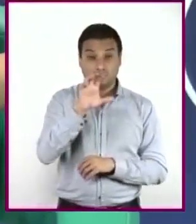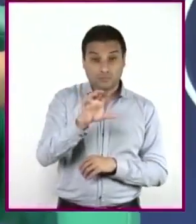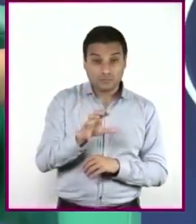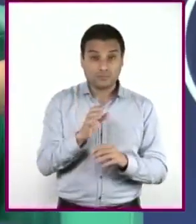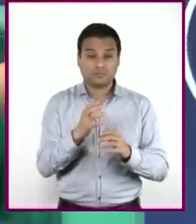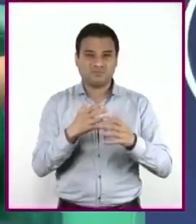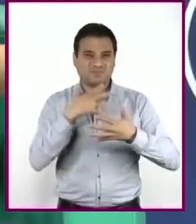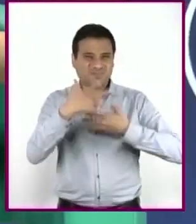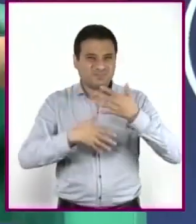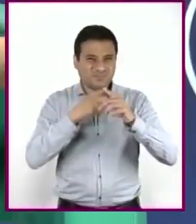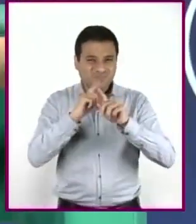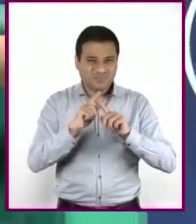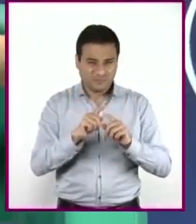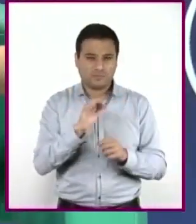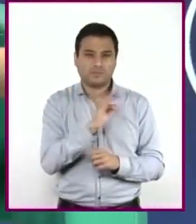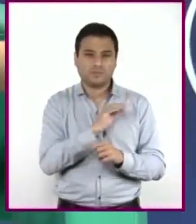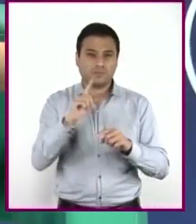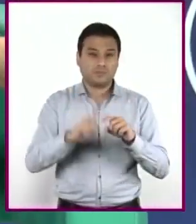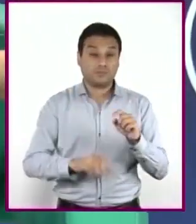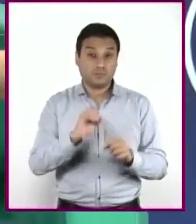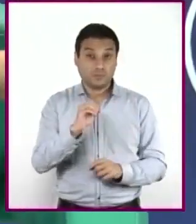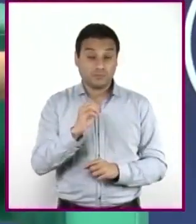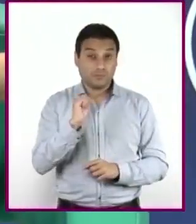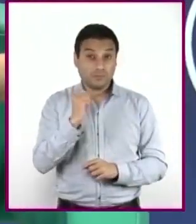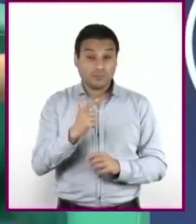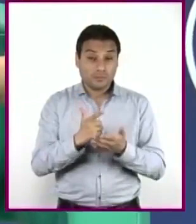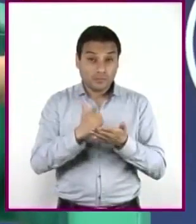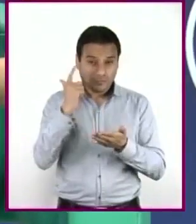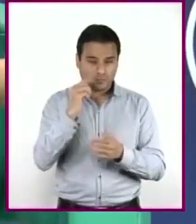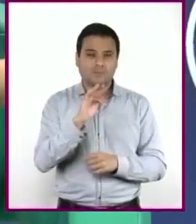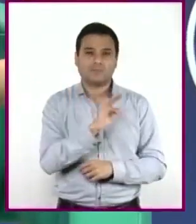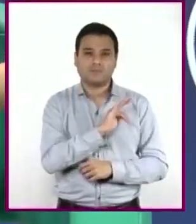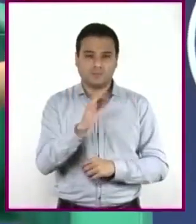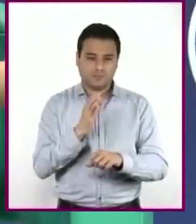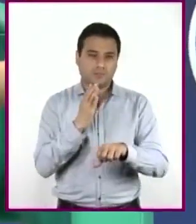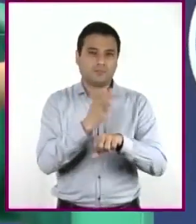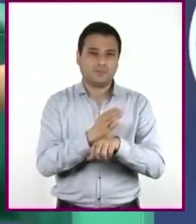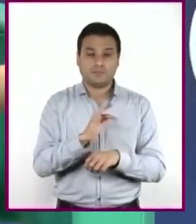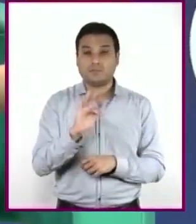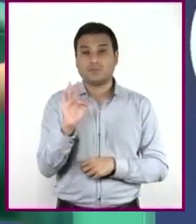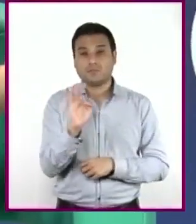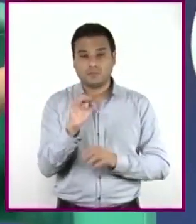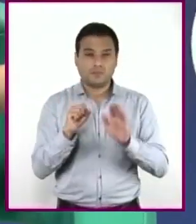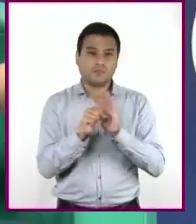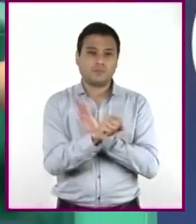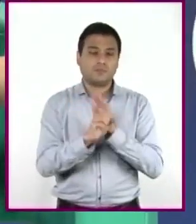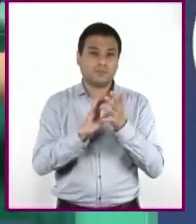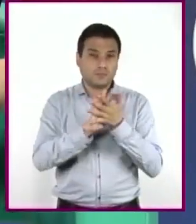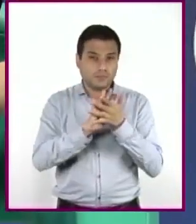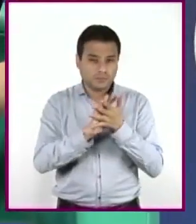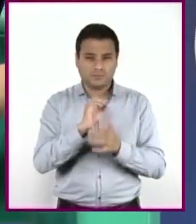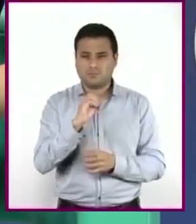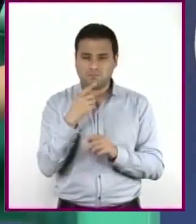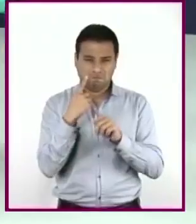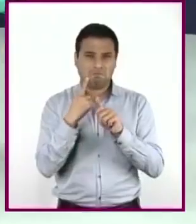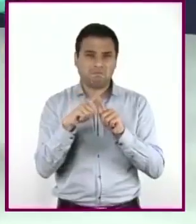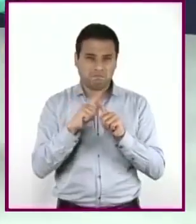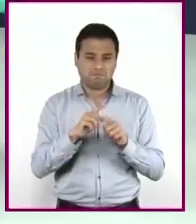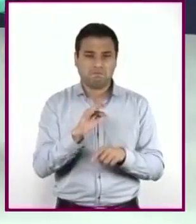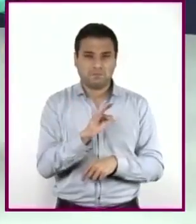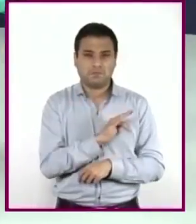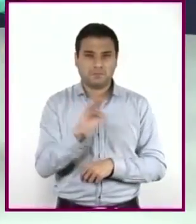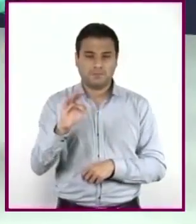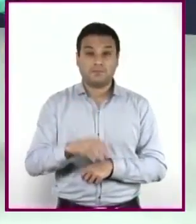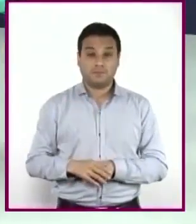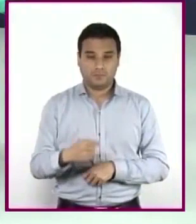O pues si están haciendo algo más grande, pues ya también una consecuencia más grande, como tal vez ir a la cárcel o cosas así. Yo tengo